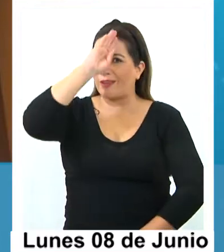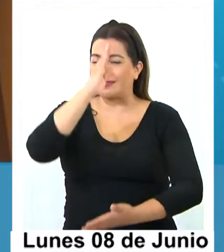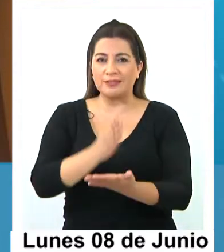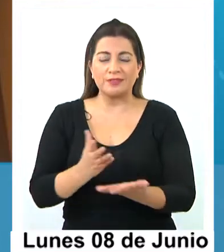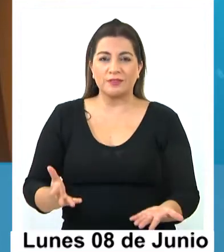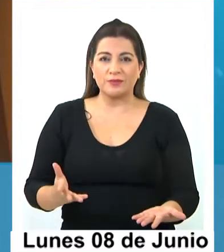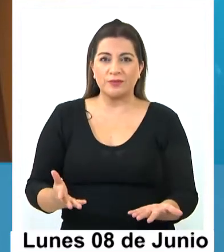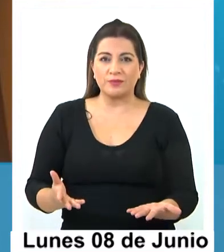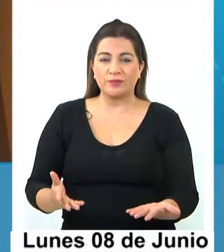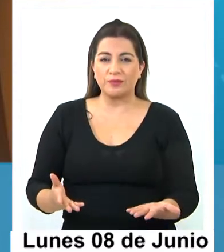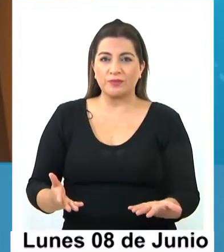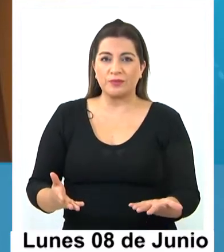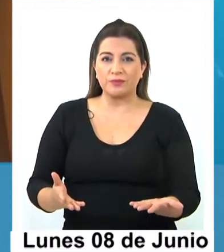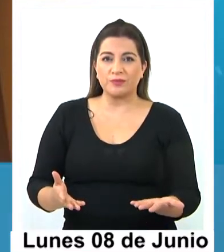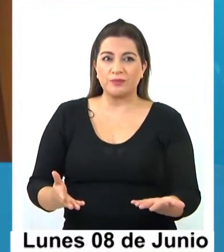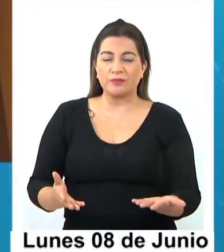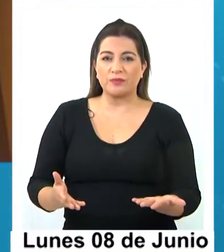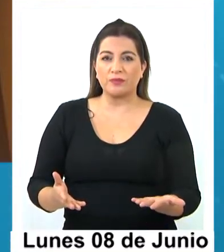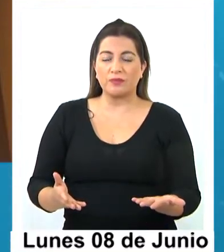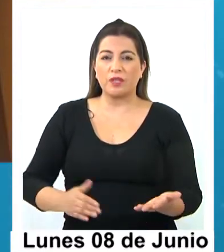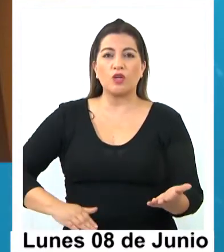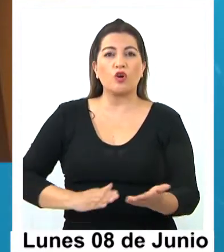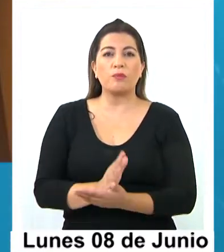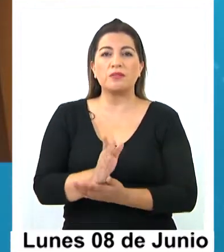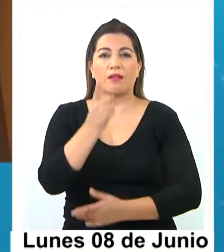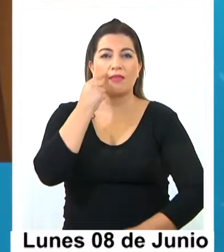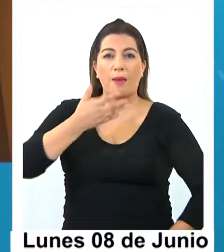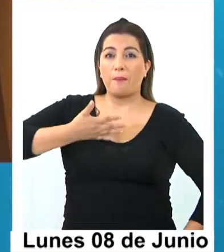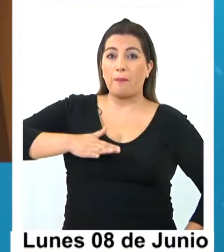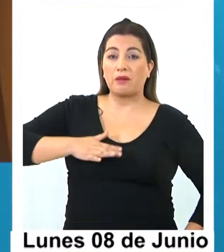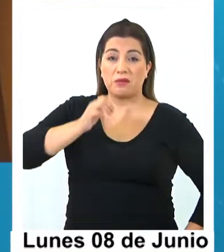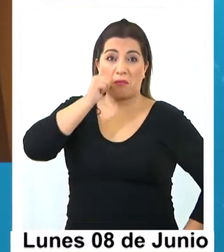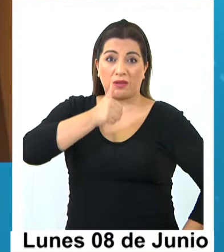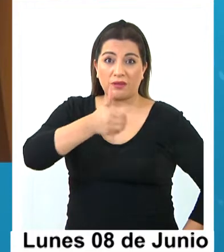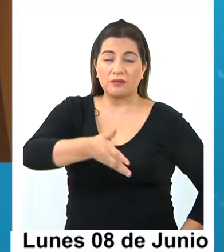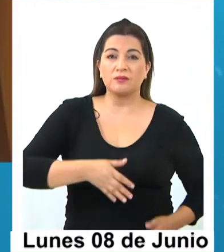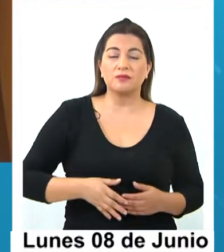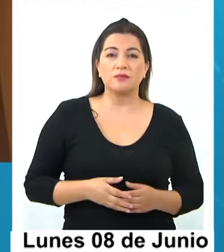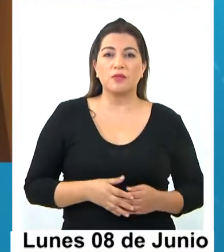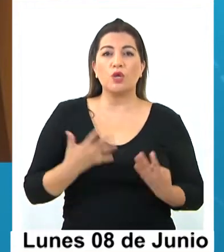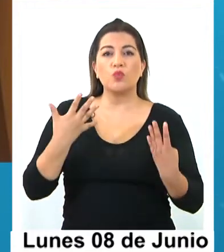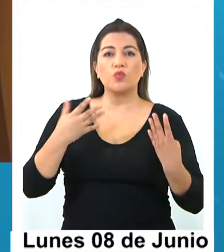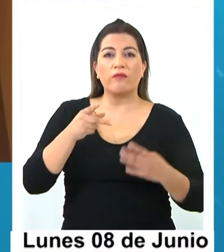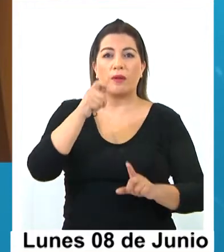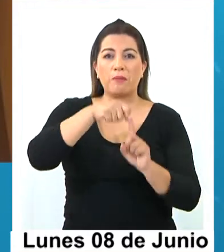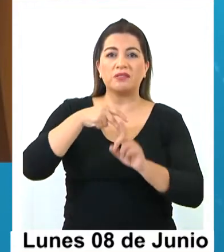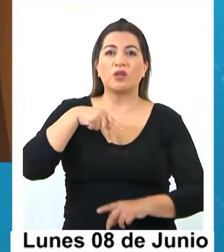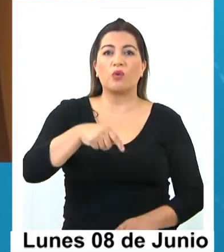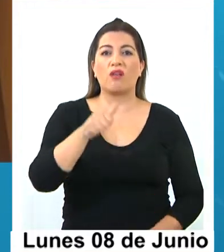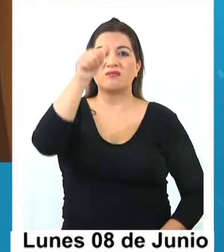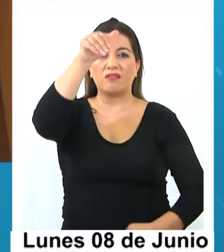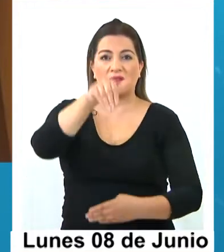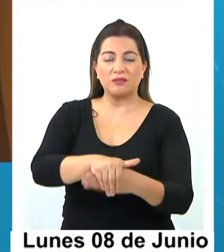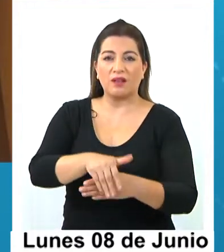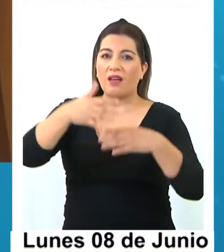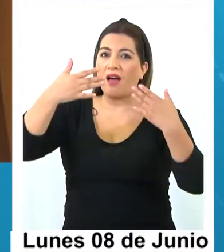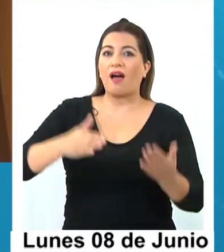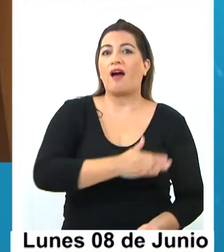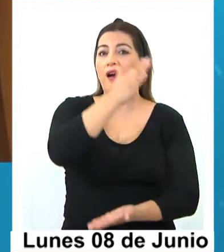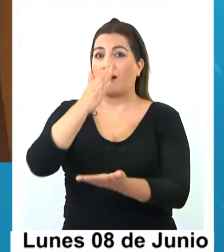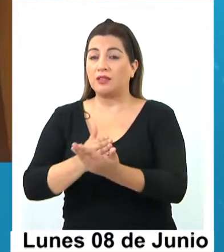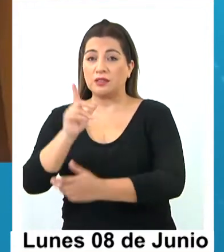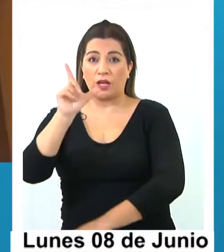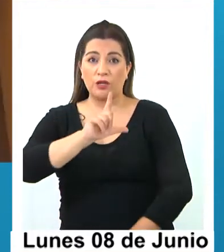tomado la determinación que a contar de este martes, de mañana, 9 de junio a las 18 horas y hasta